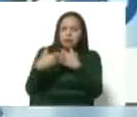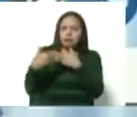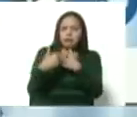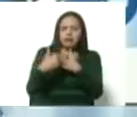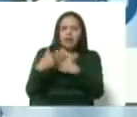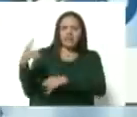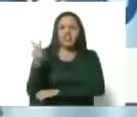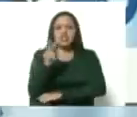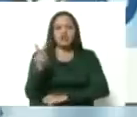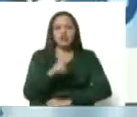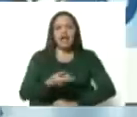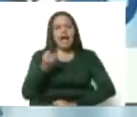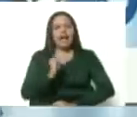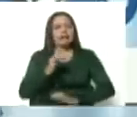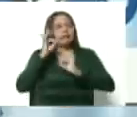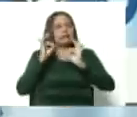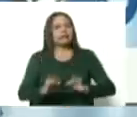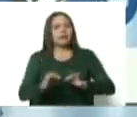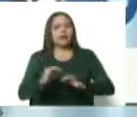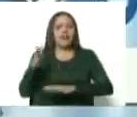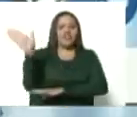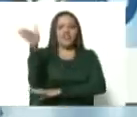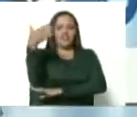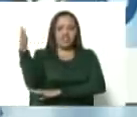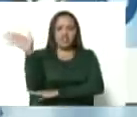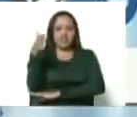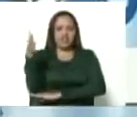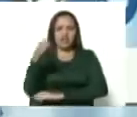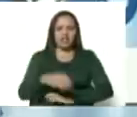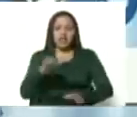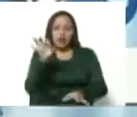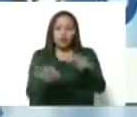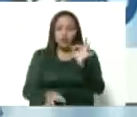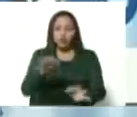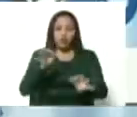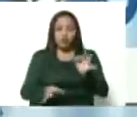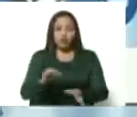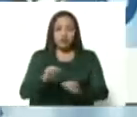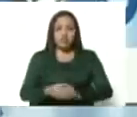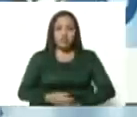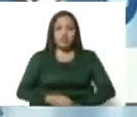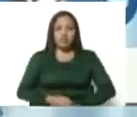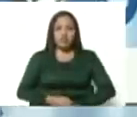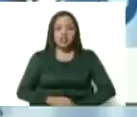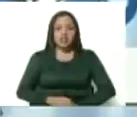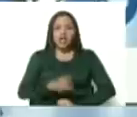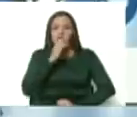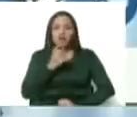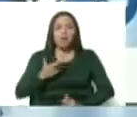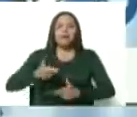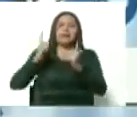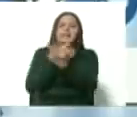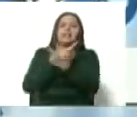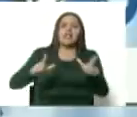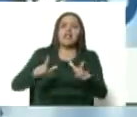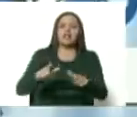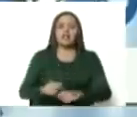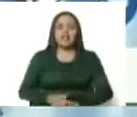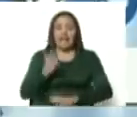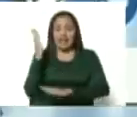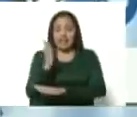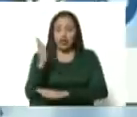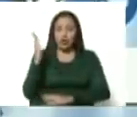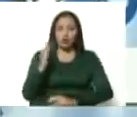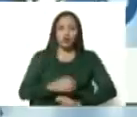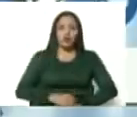país, mantener siempre la bandera en alto de la justicia, de la no impunidad y de la sanción contra este tipo